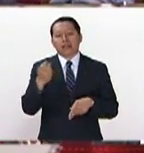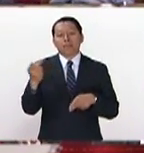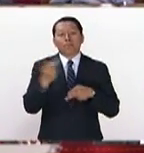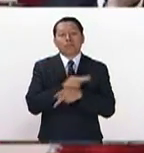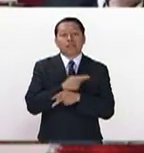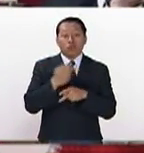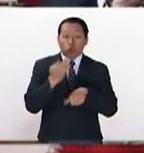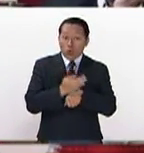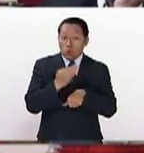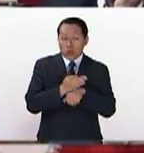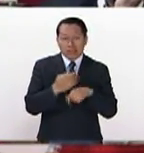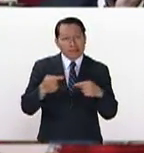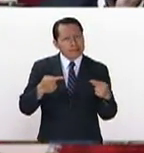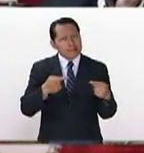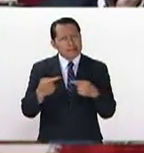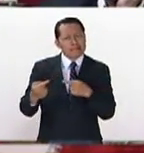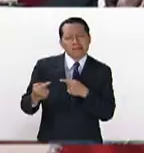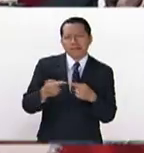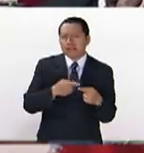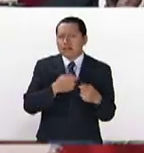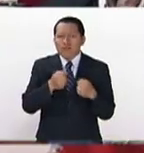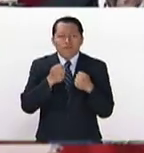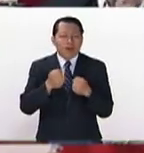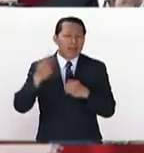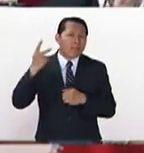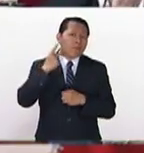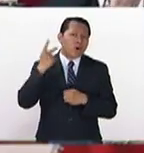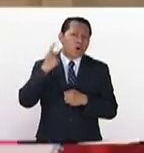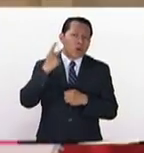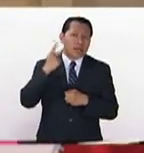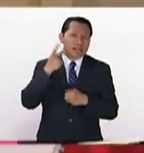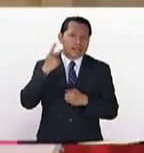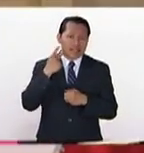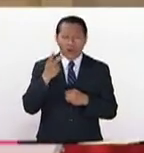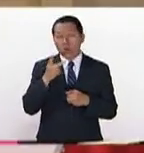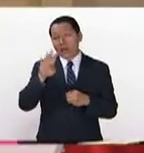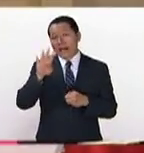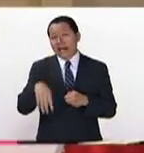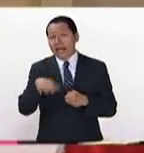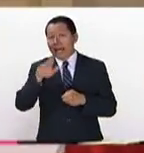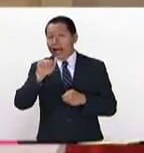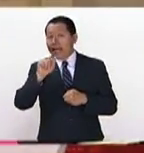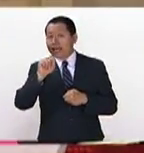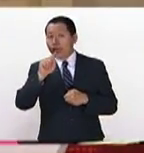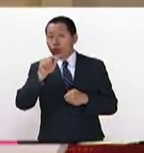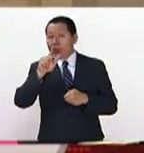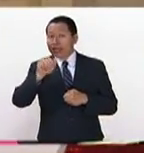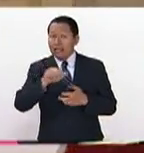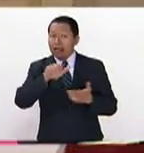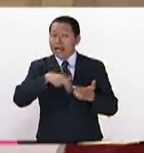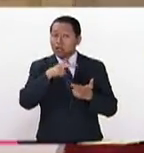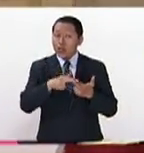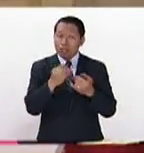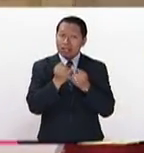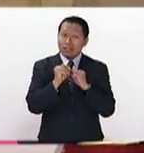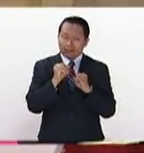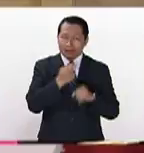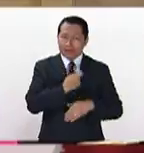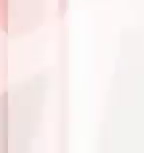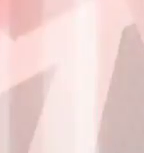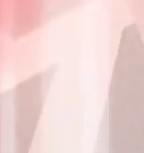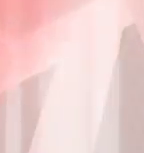momentos tensos que se viven pues en la cuestión política sobre Cataluña, esta región independentista de